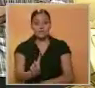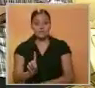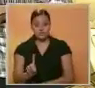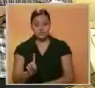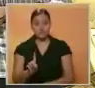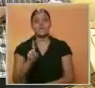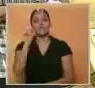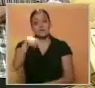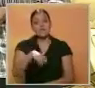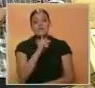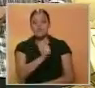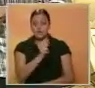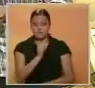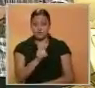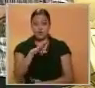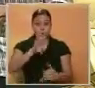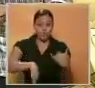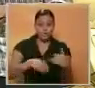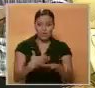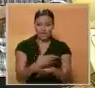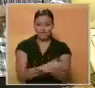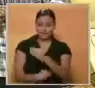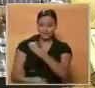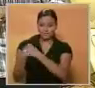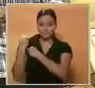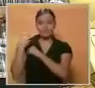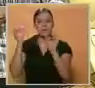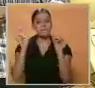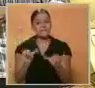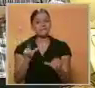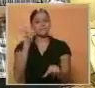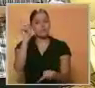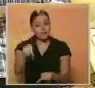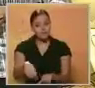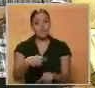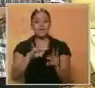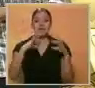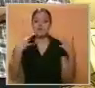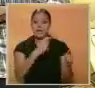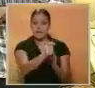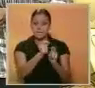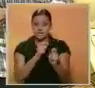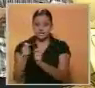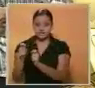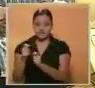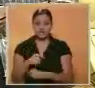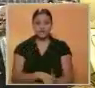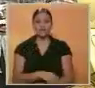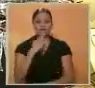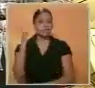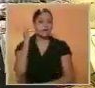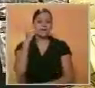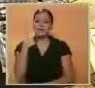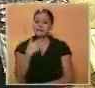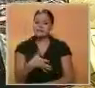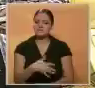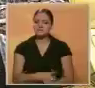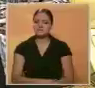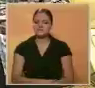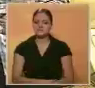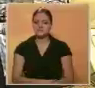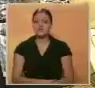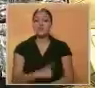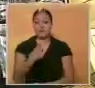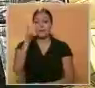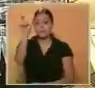también informaciones que se han producido a última hora y al mismo tiempo unas ruedas de prensa sobre lo cual... ¿Cuál es que tiene detalles? Sí, así es. Una de